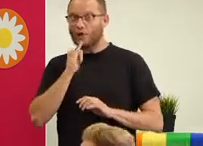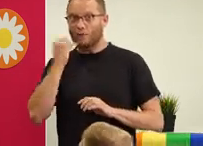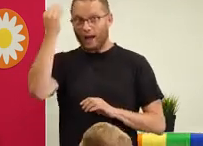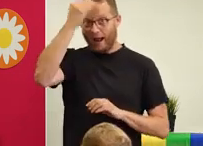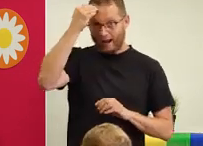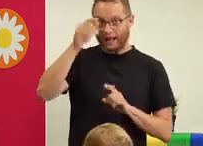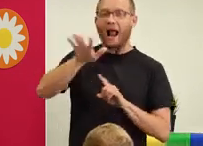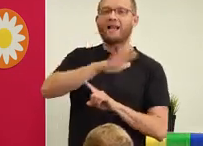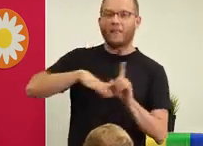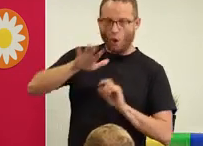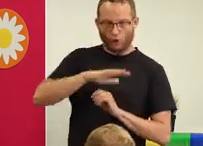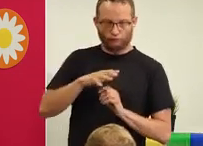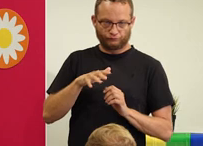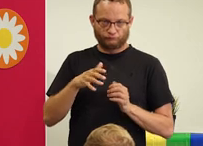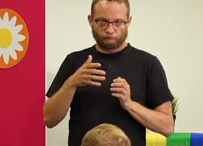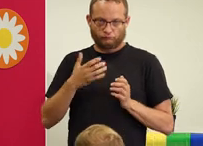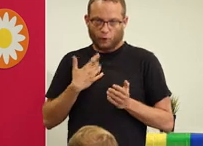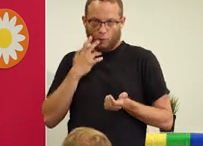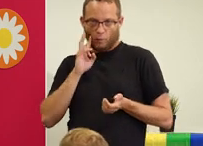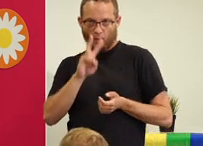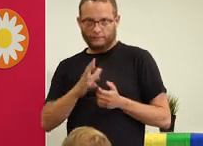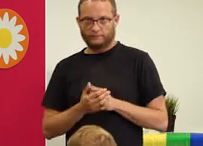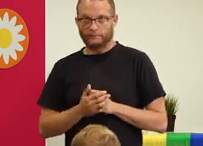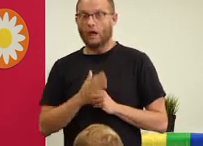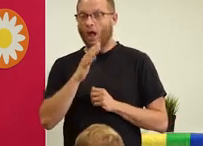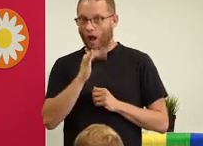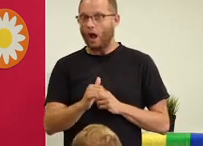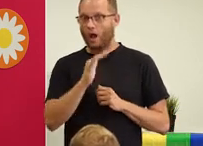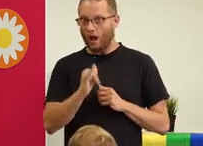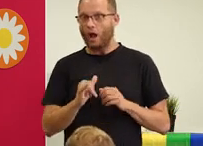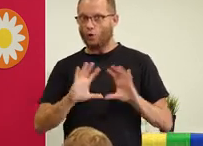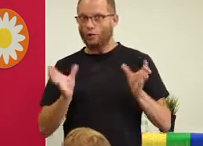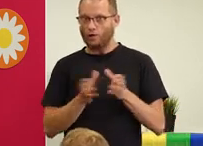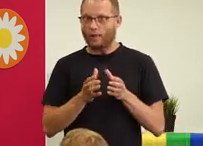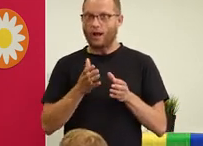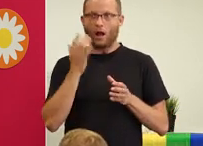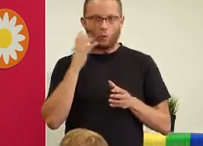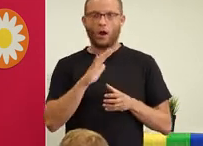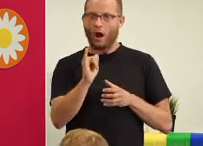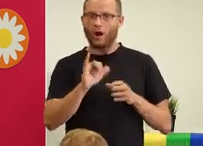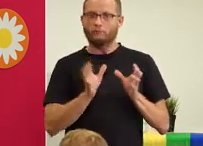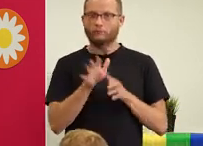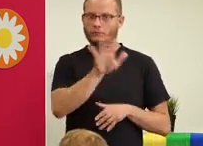su alrededor. Entonces, sí existe la comunidad queer